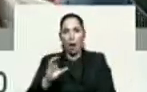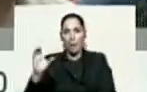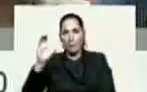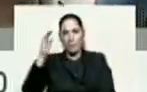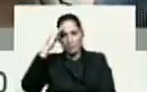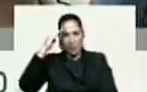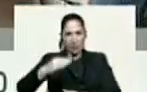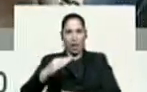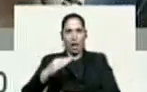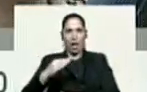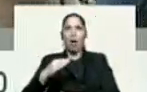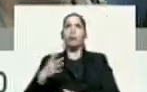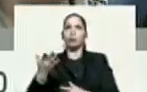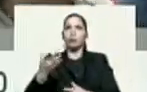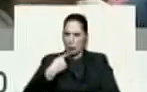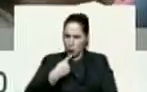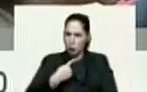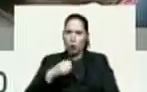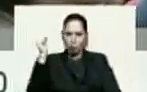con sus guardias y con el pueblo.